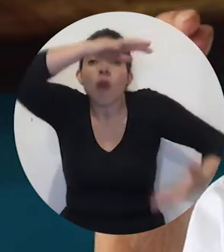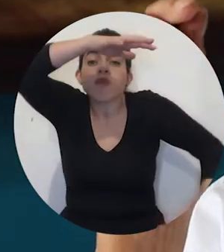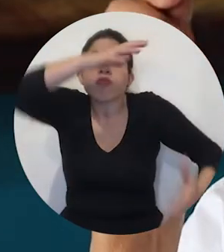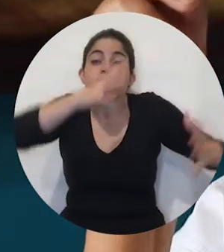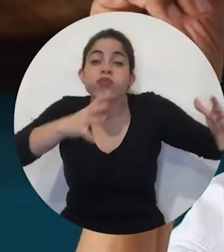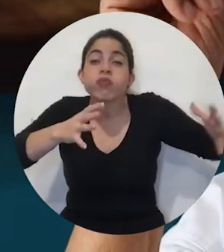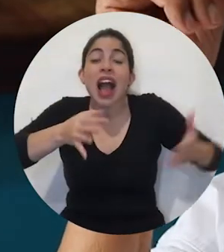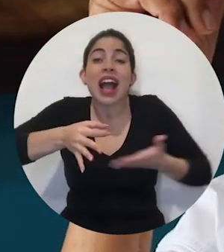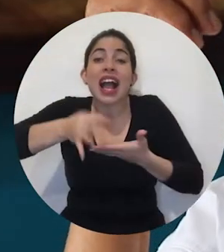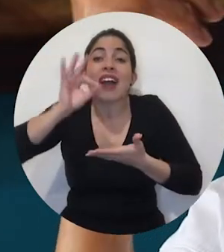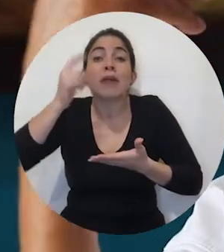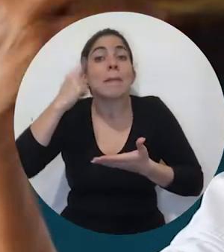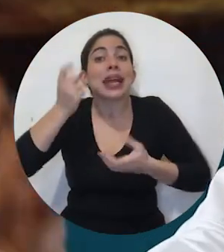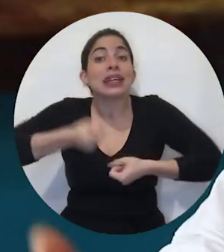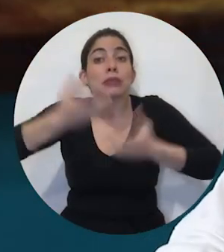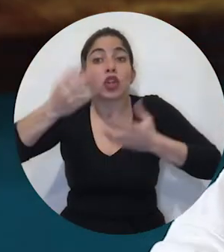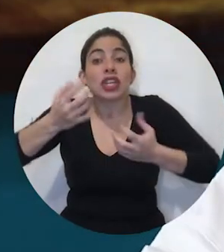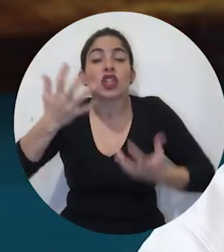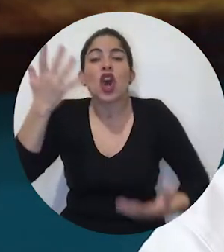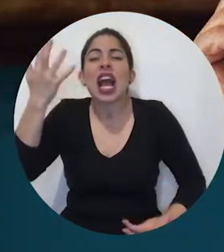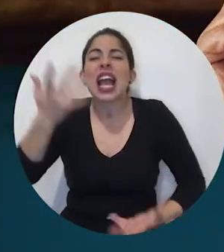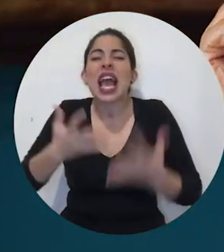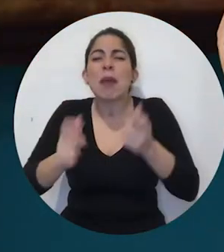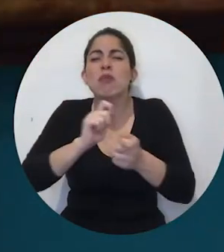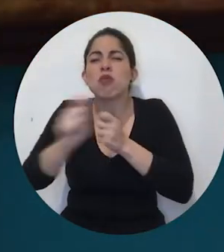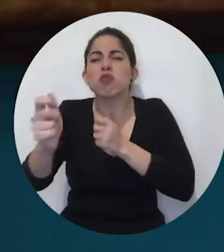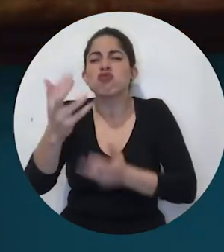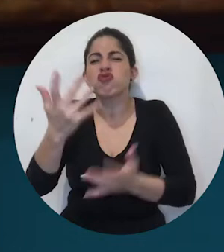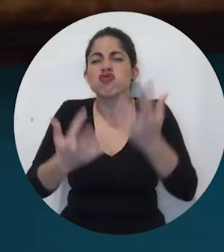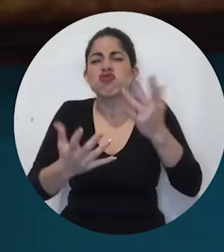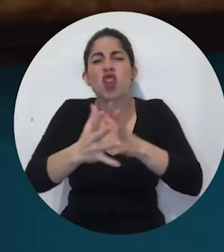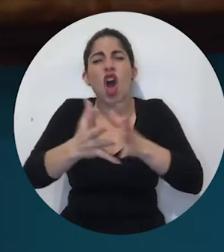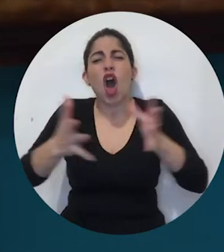sacos de café que han para exportar. Quemaron